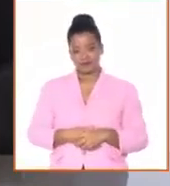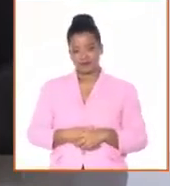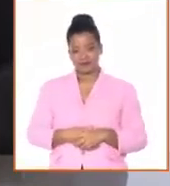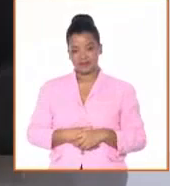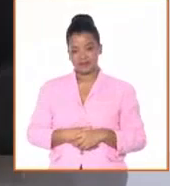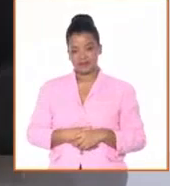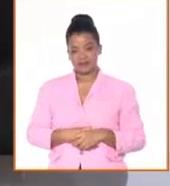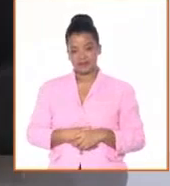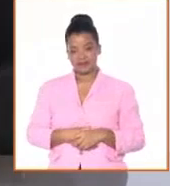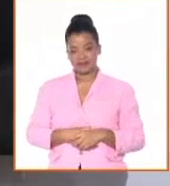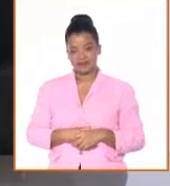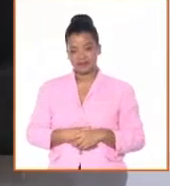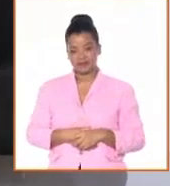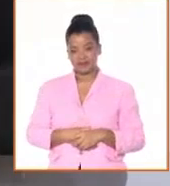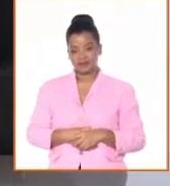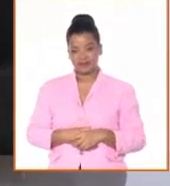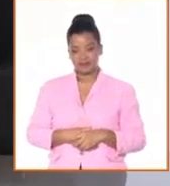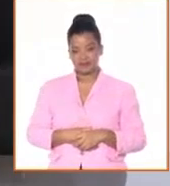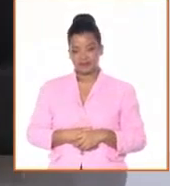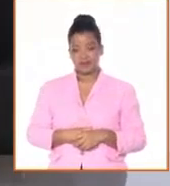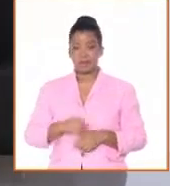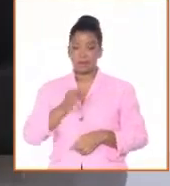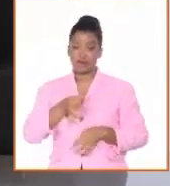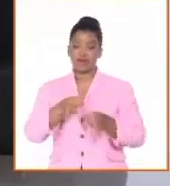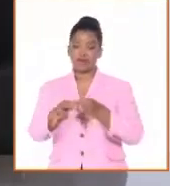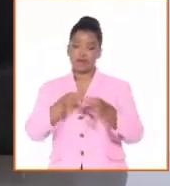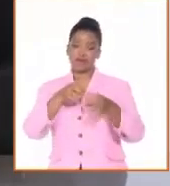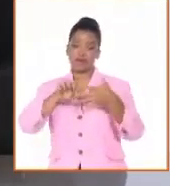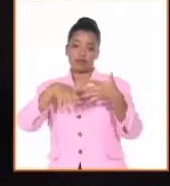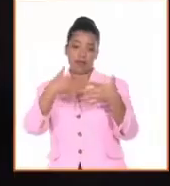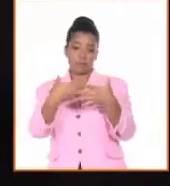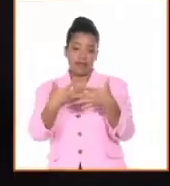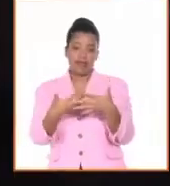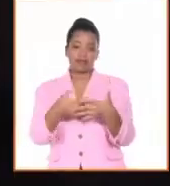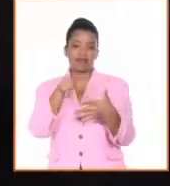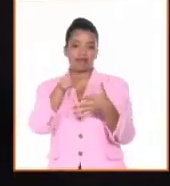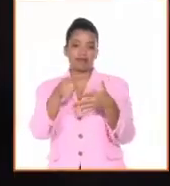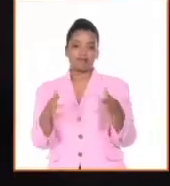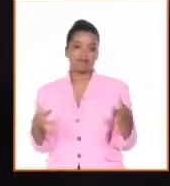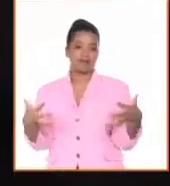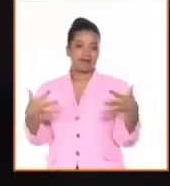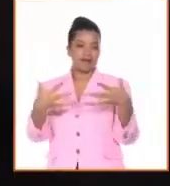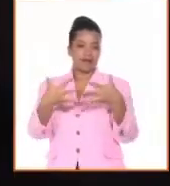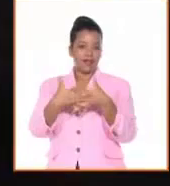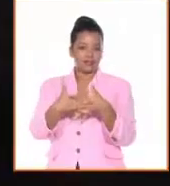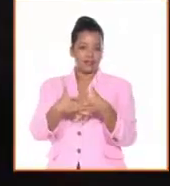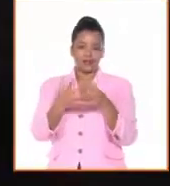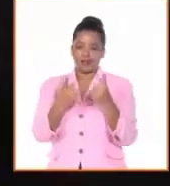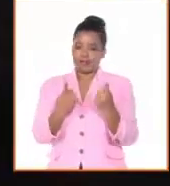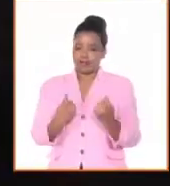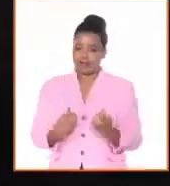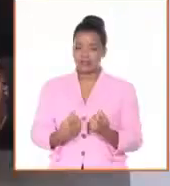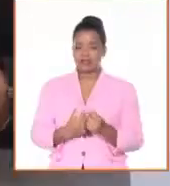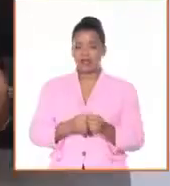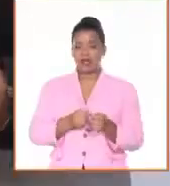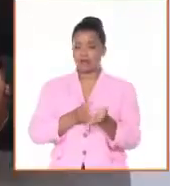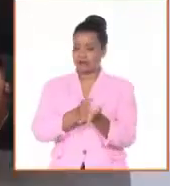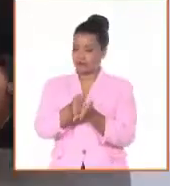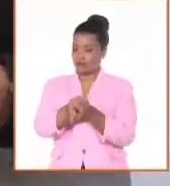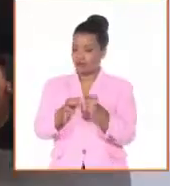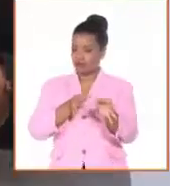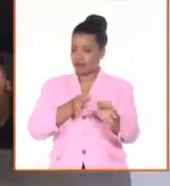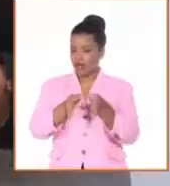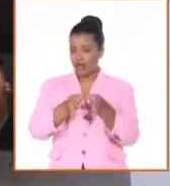con el funcionamiento de estos económico con ese encadenamiento que se quiere con el resto de los actores